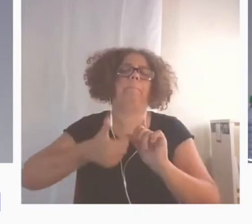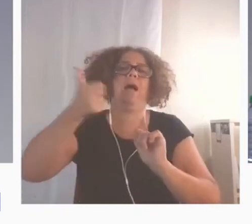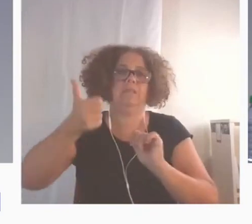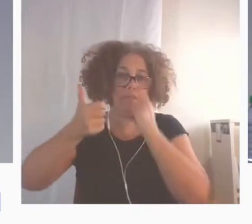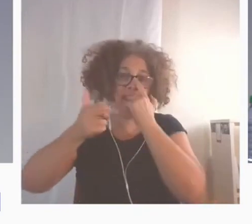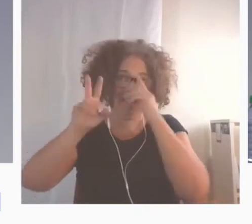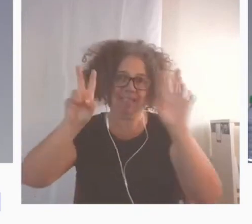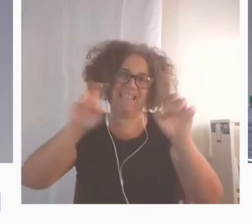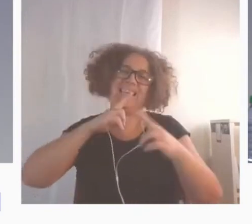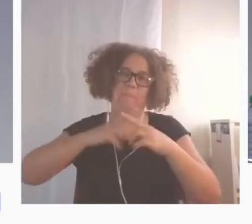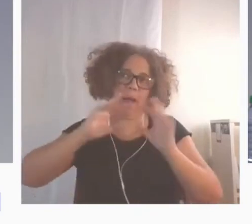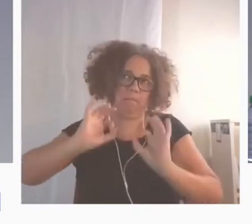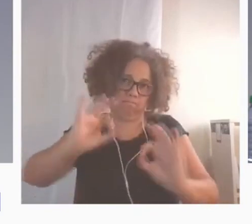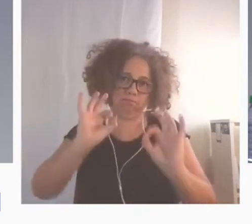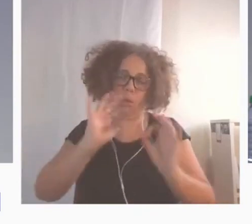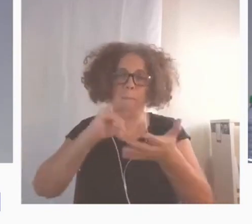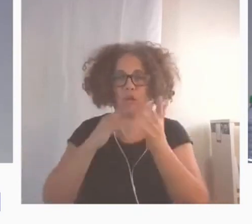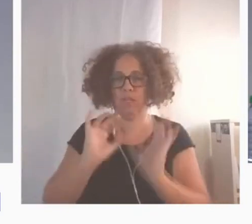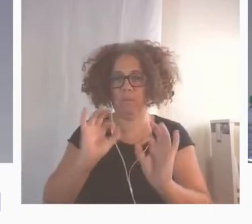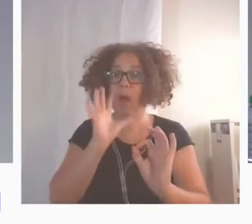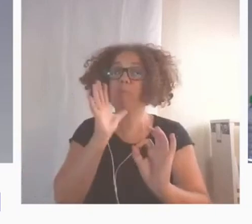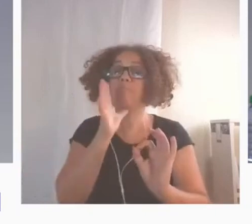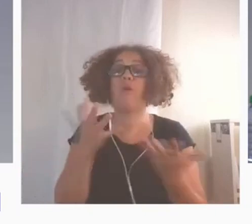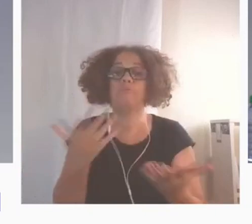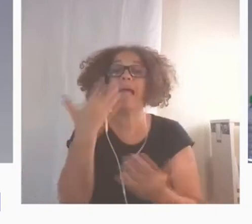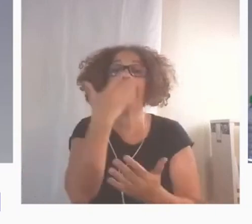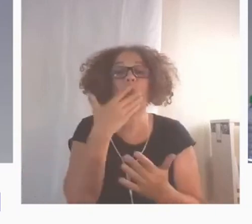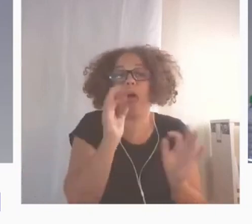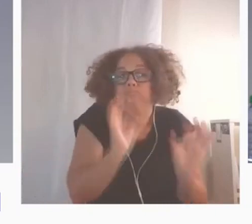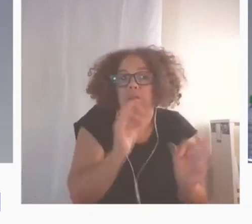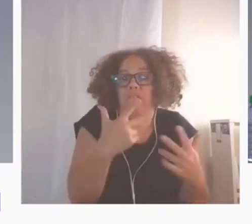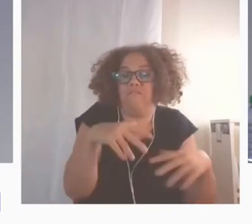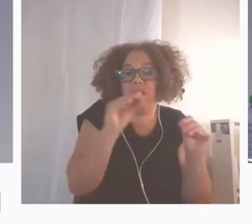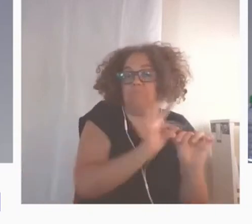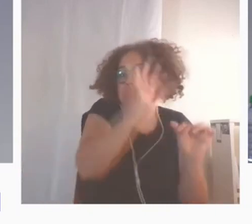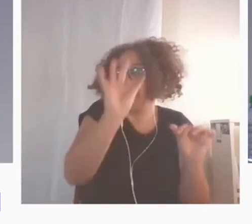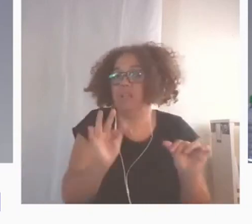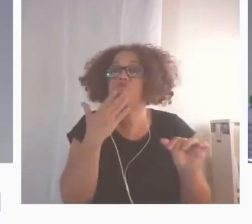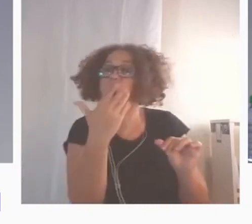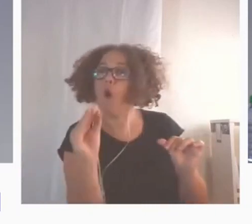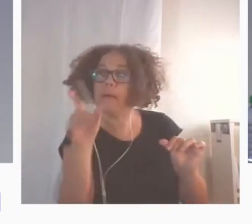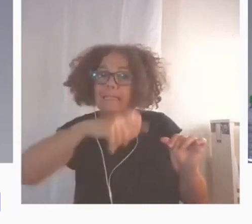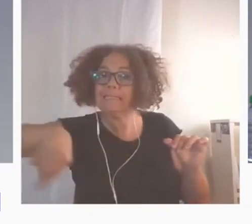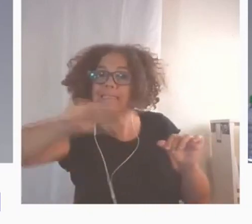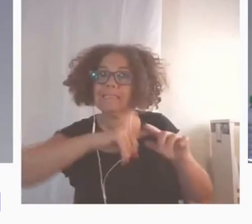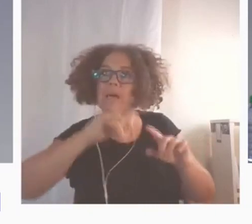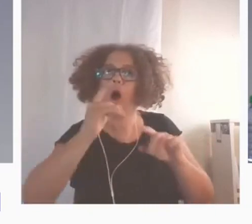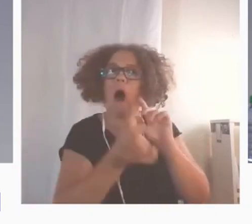que después de la escuela tradicional damos la oportunidad a todos los jóvenes de tener un conjunto de